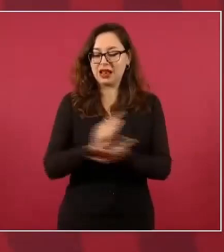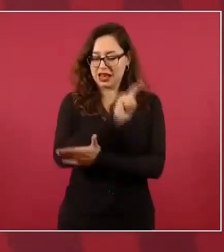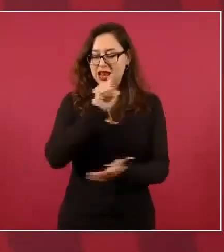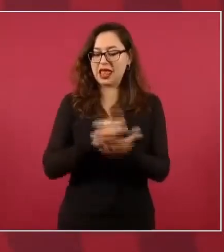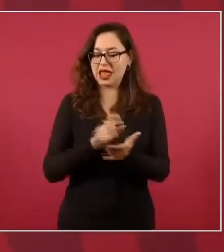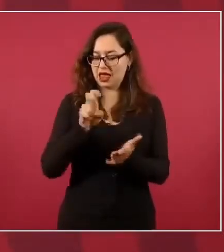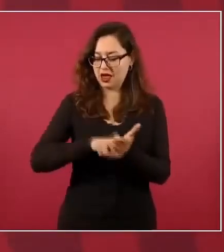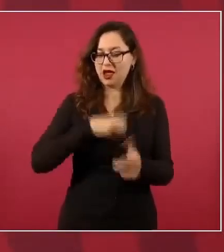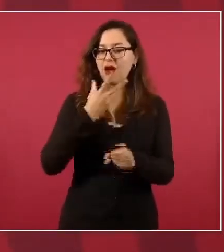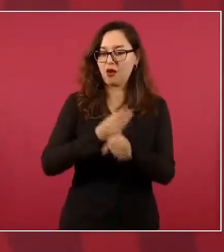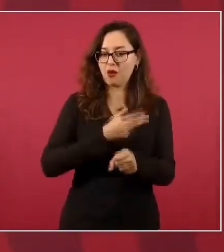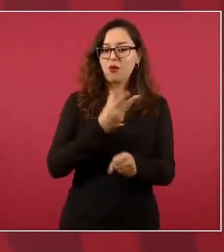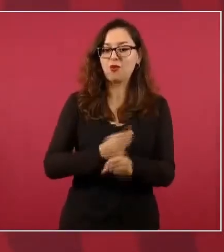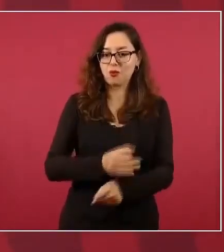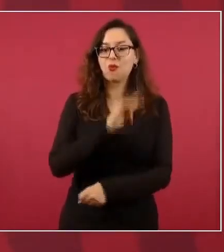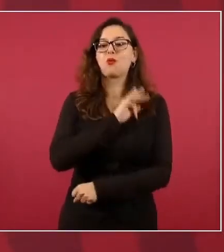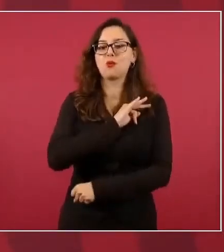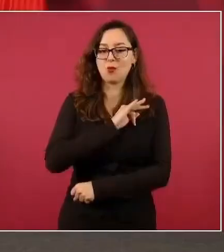estos tienen